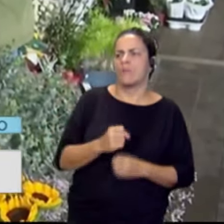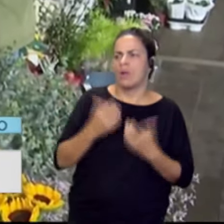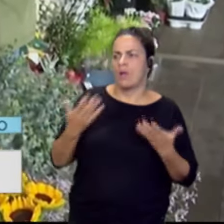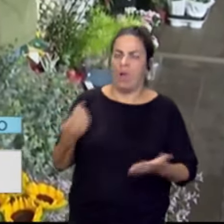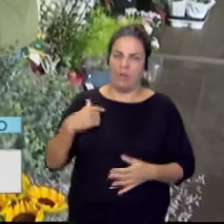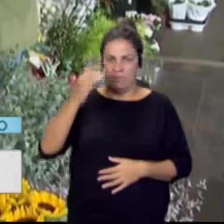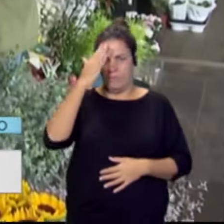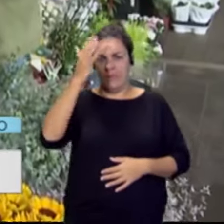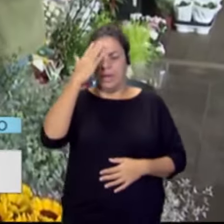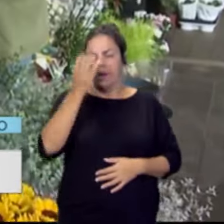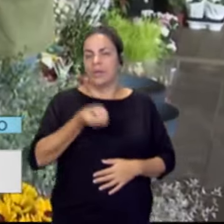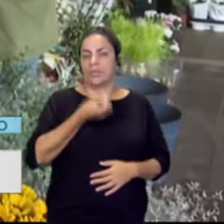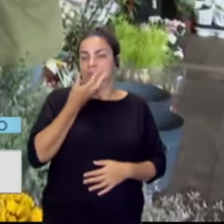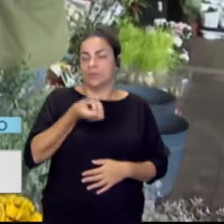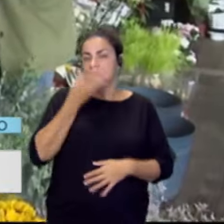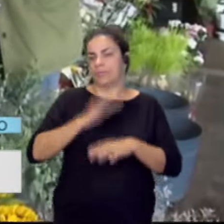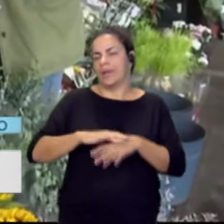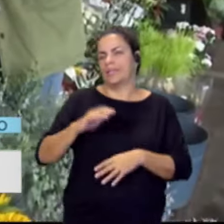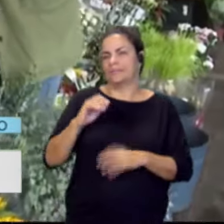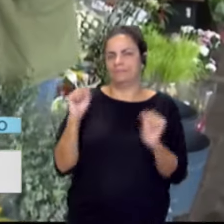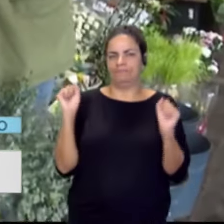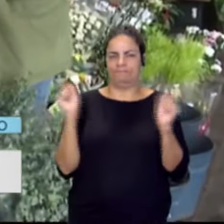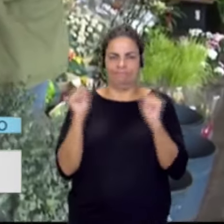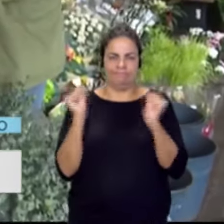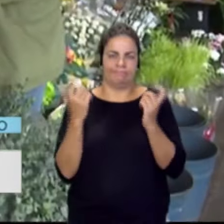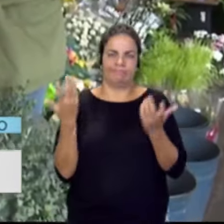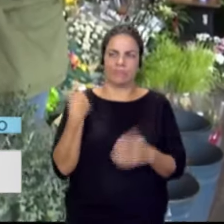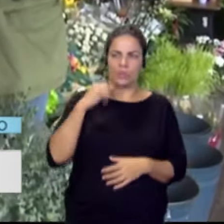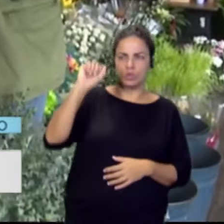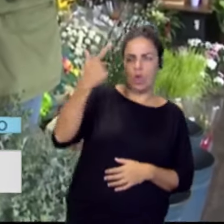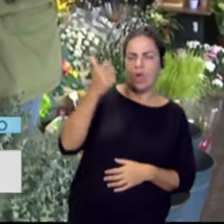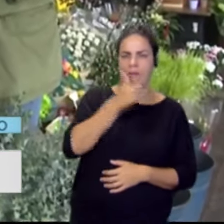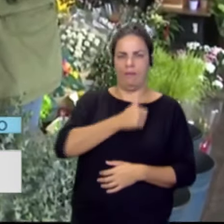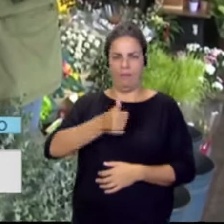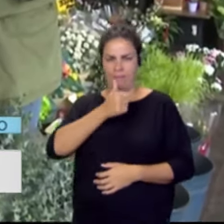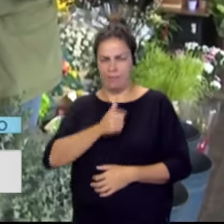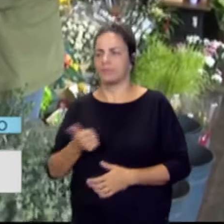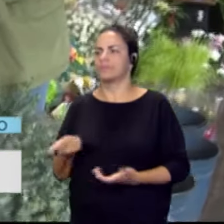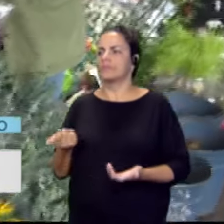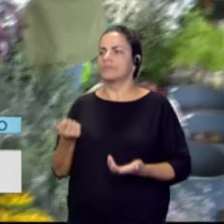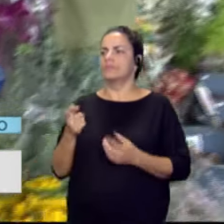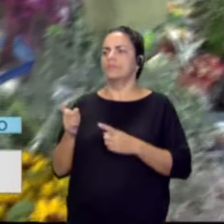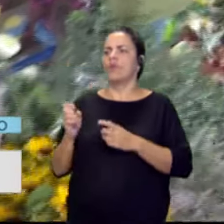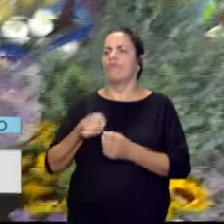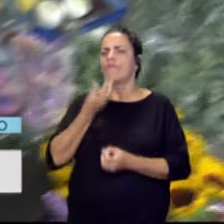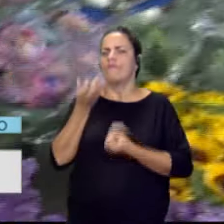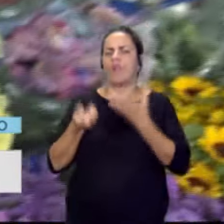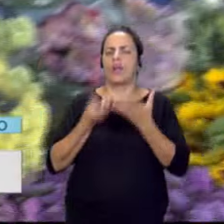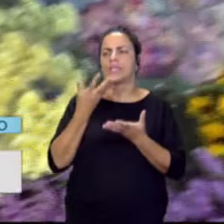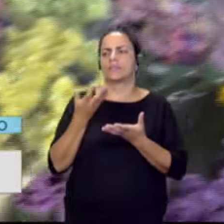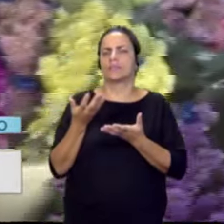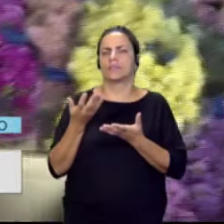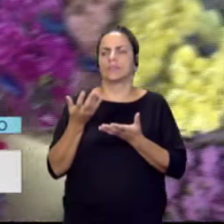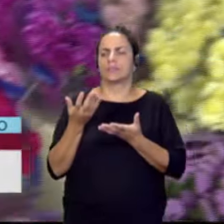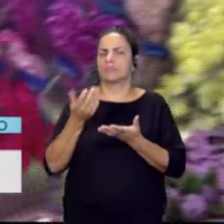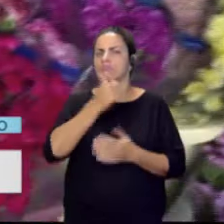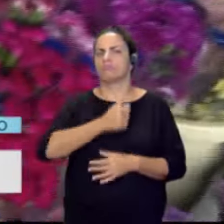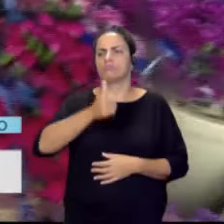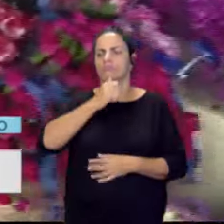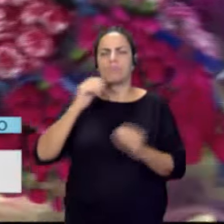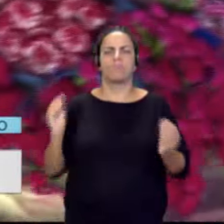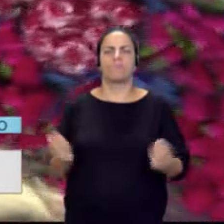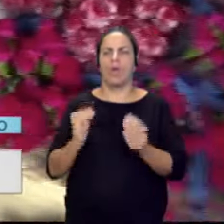pues eso, las temperaturas extremas, a lo mejor el frío, a lo mejor el sol. ¿Cuáles son esas especies de flores más agradecidas que aguantan y